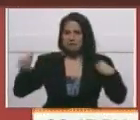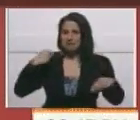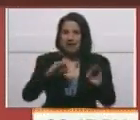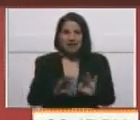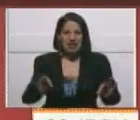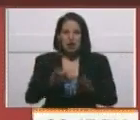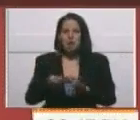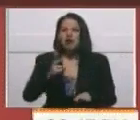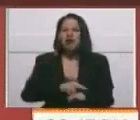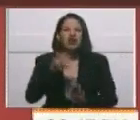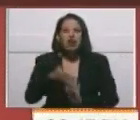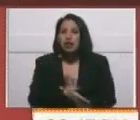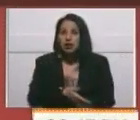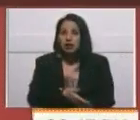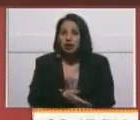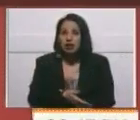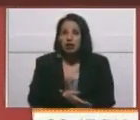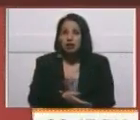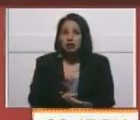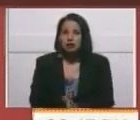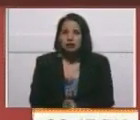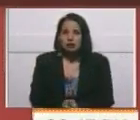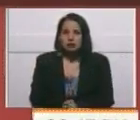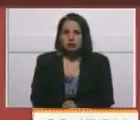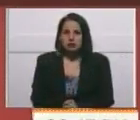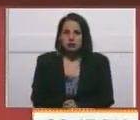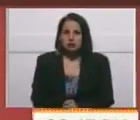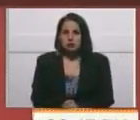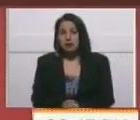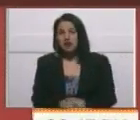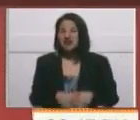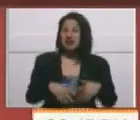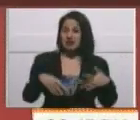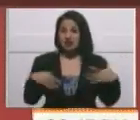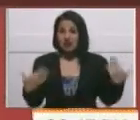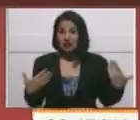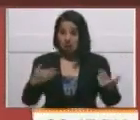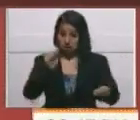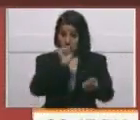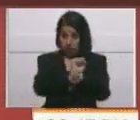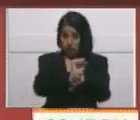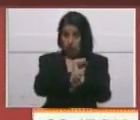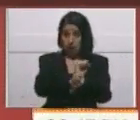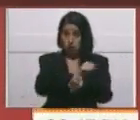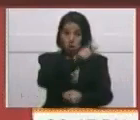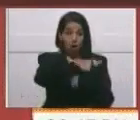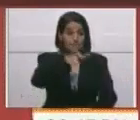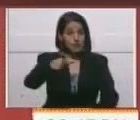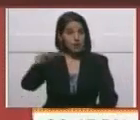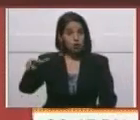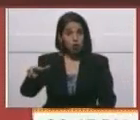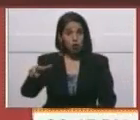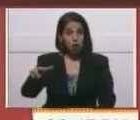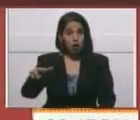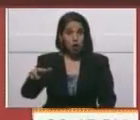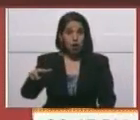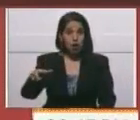eso es que cuando son detenidos estas personas